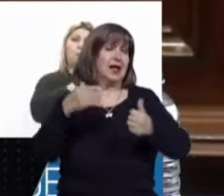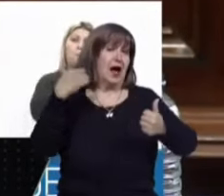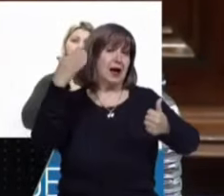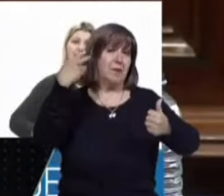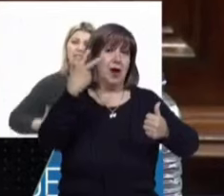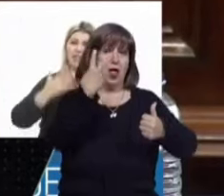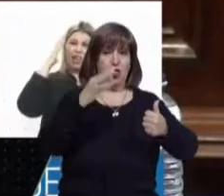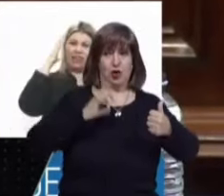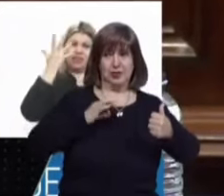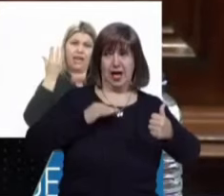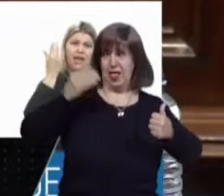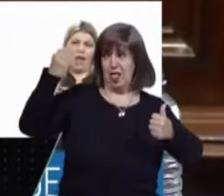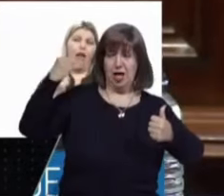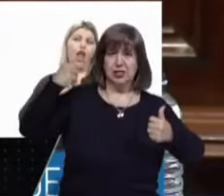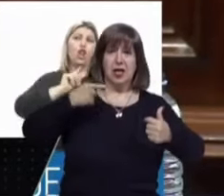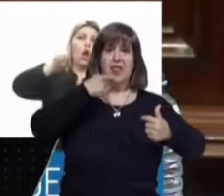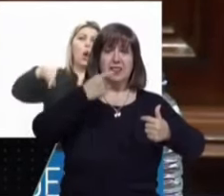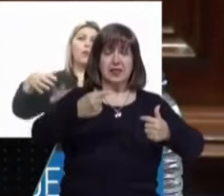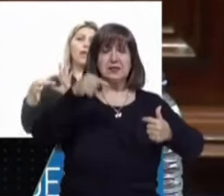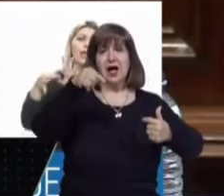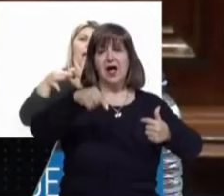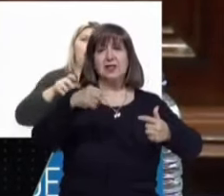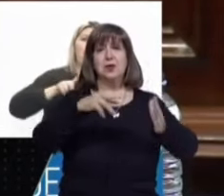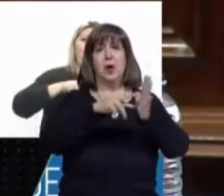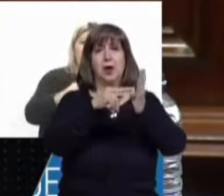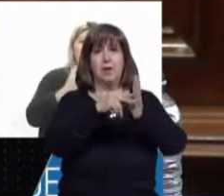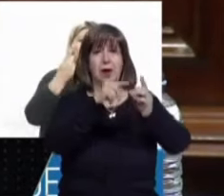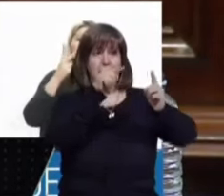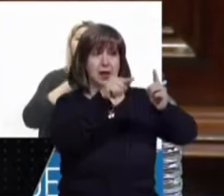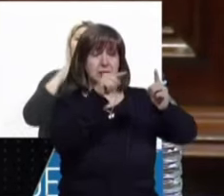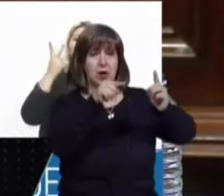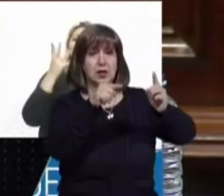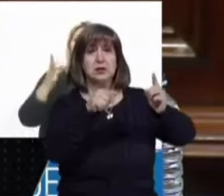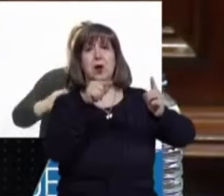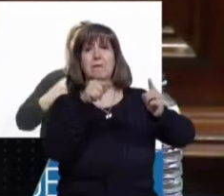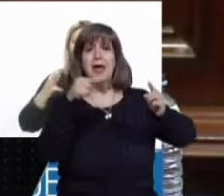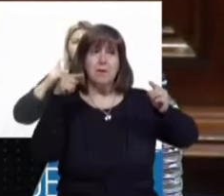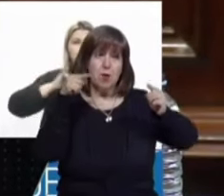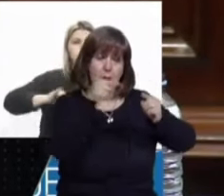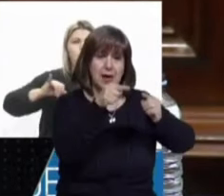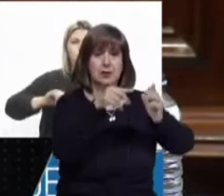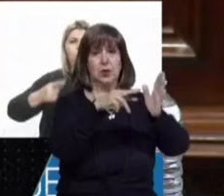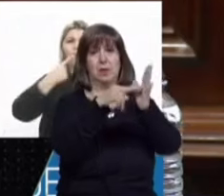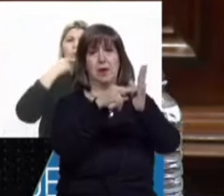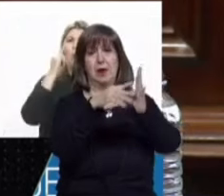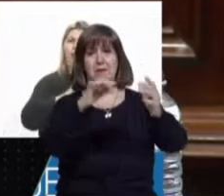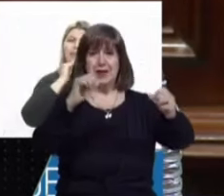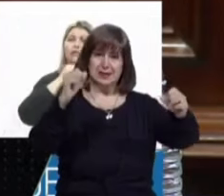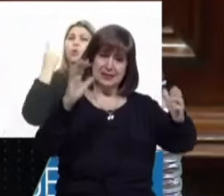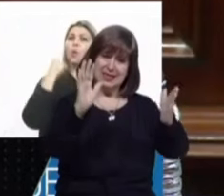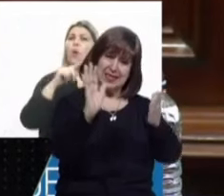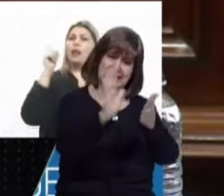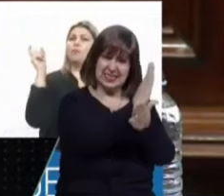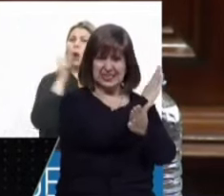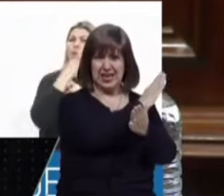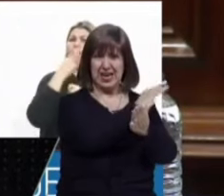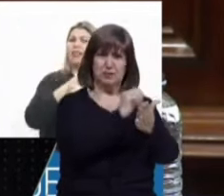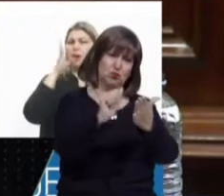durante 2 años diciendo que estos eran los problemas y que se debían atacar de manera inmediata y de